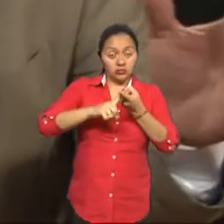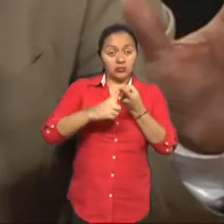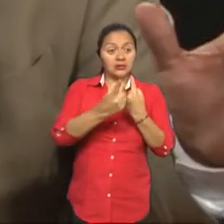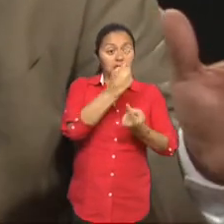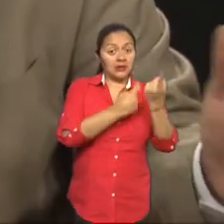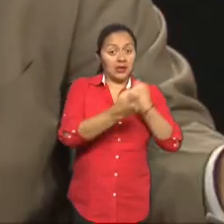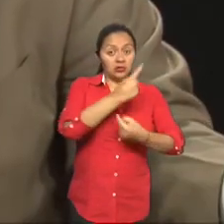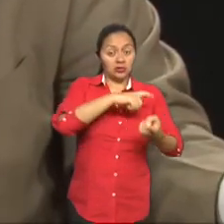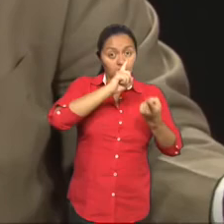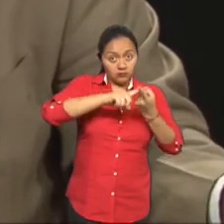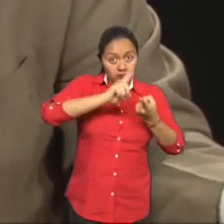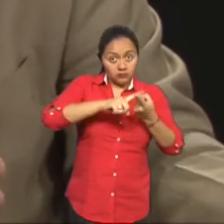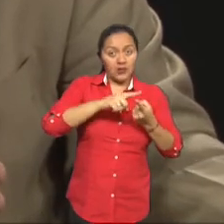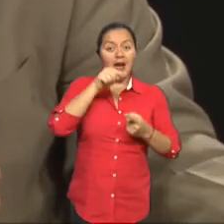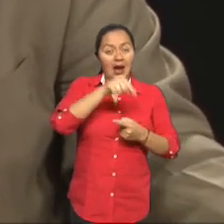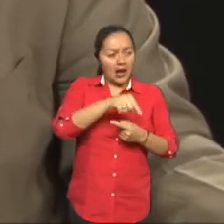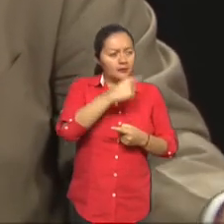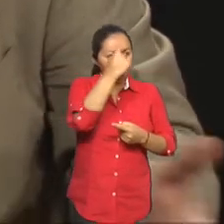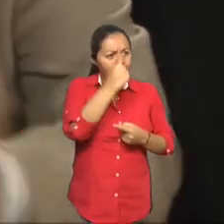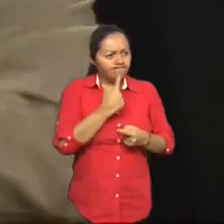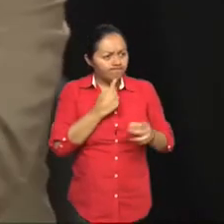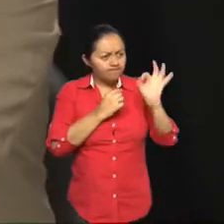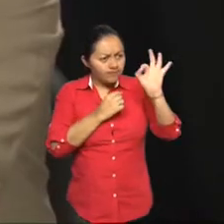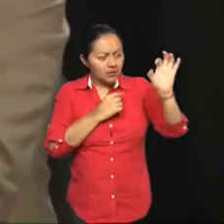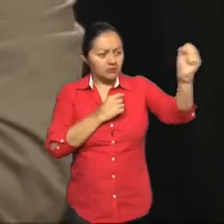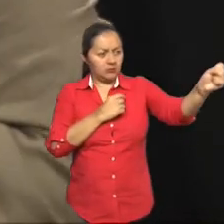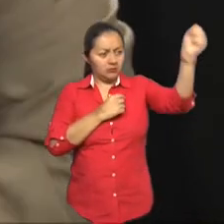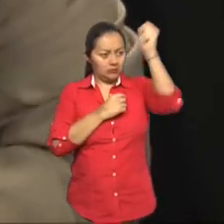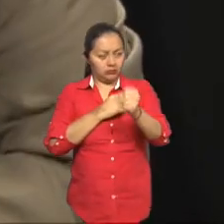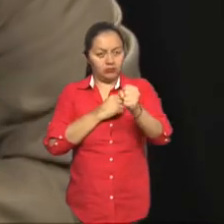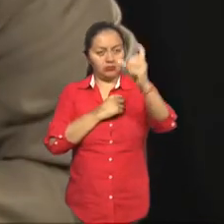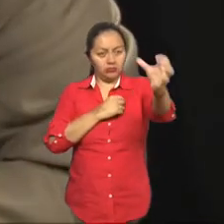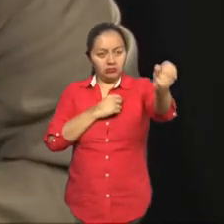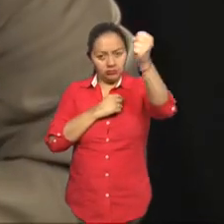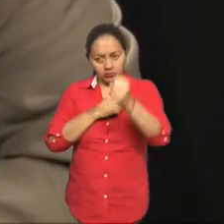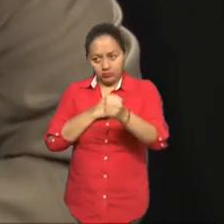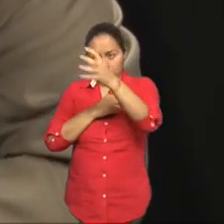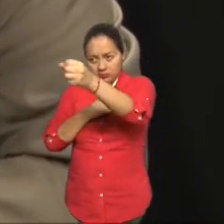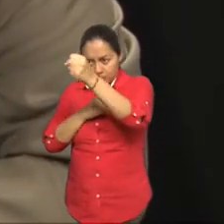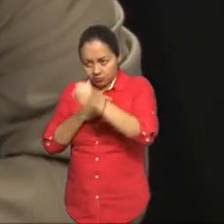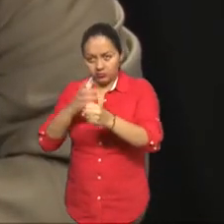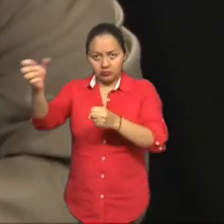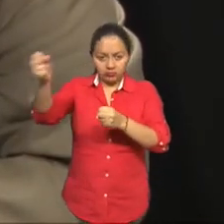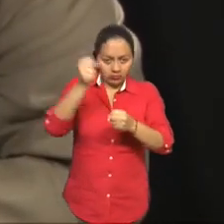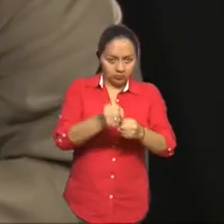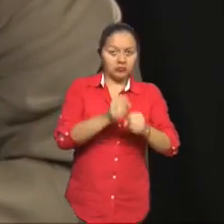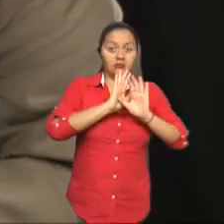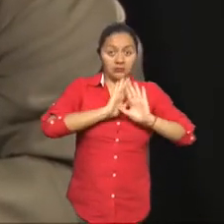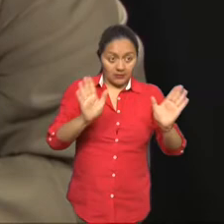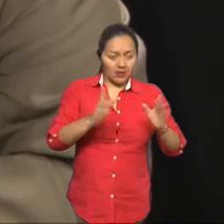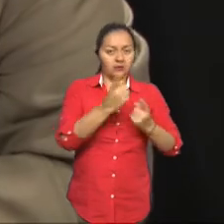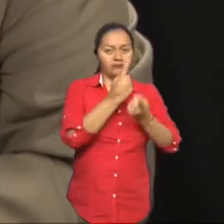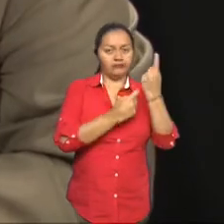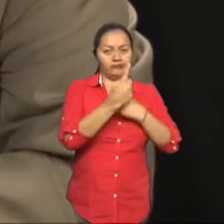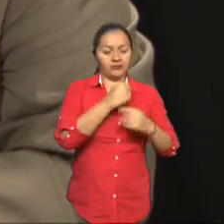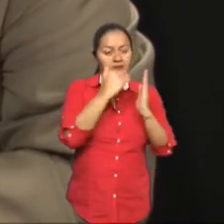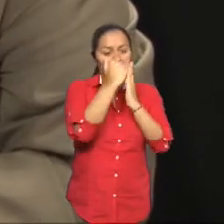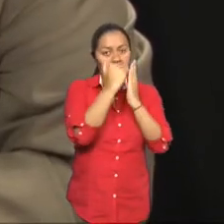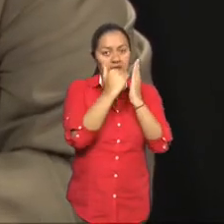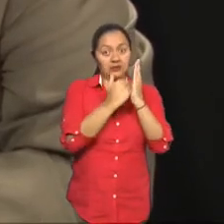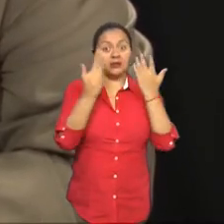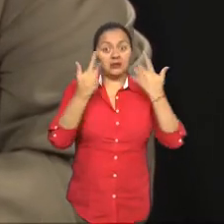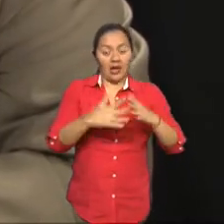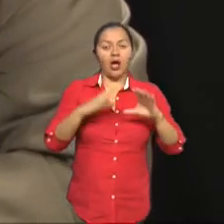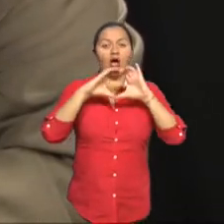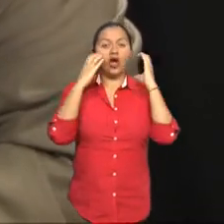de los más destacados de esas federaciones a participar. Y nosotros, mediante la comisión técnica, se hace una evaluación y se ve qué